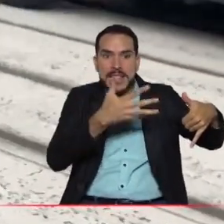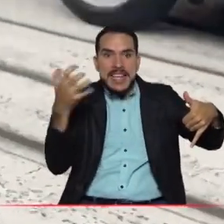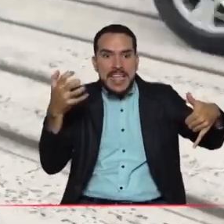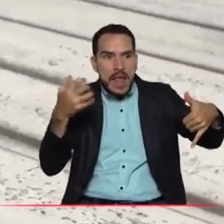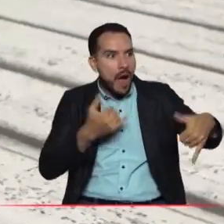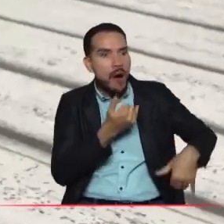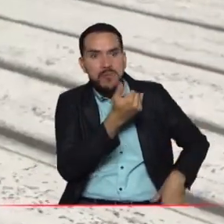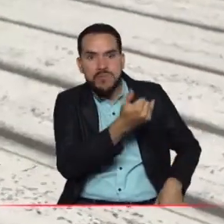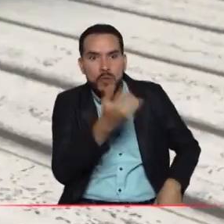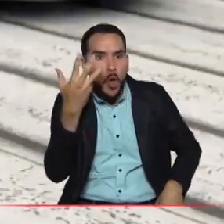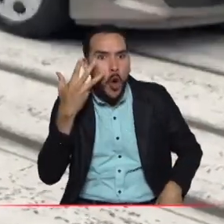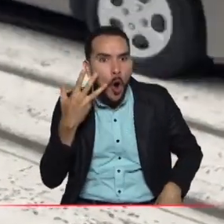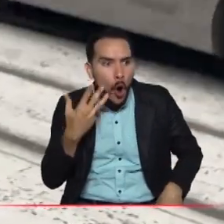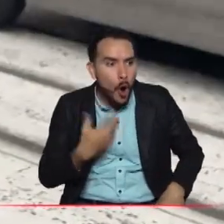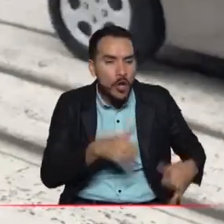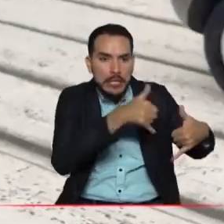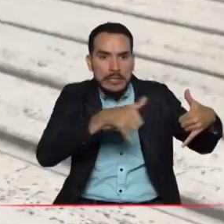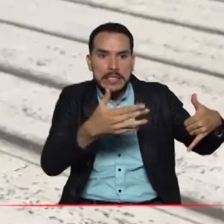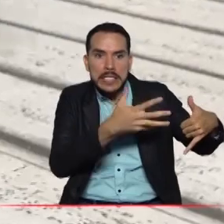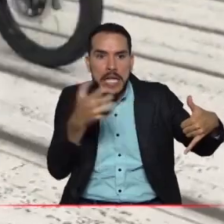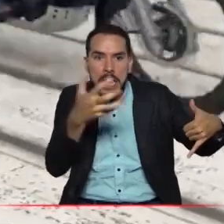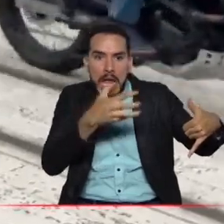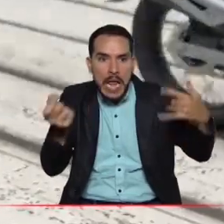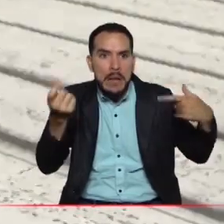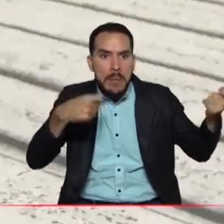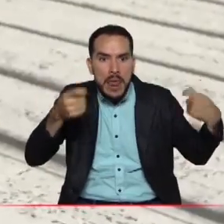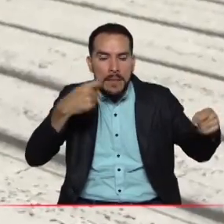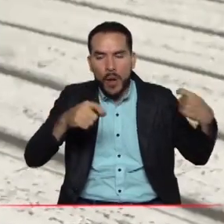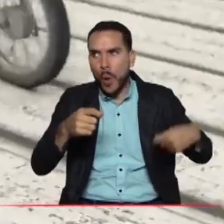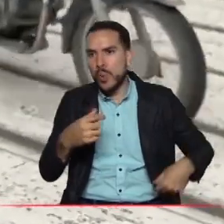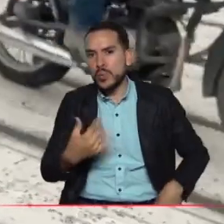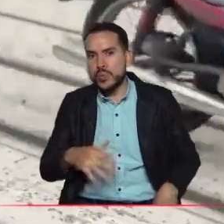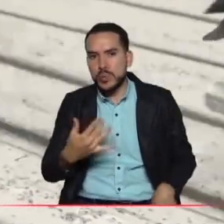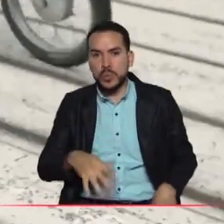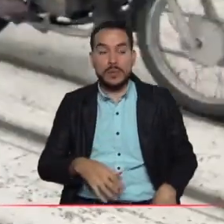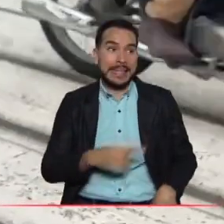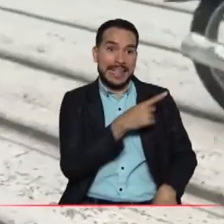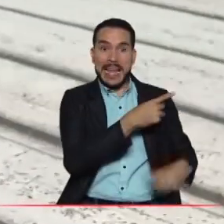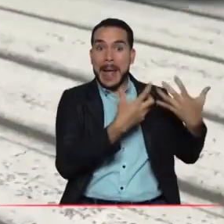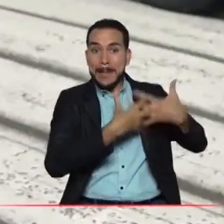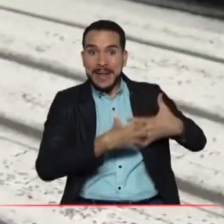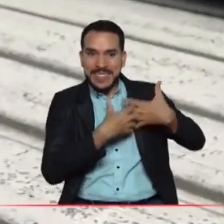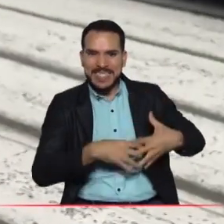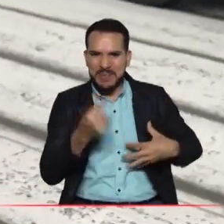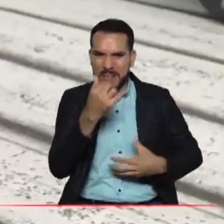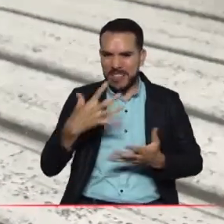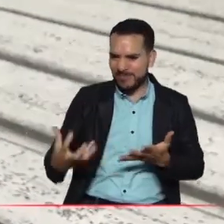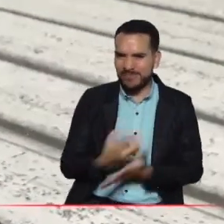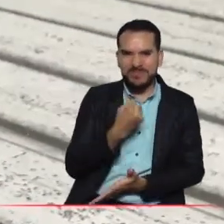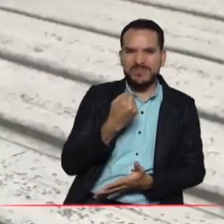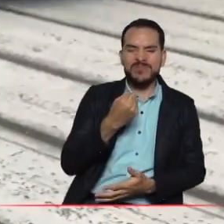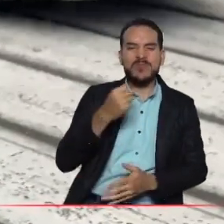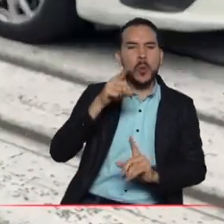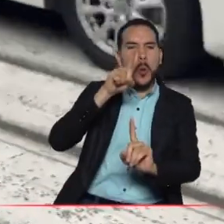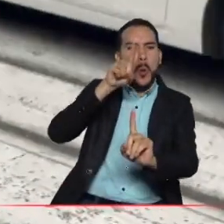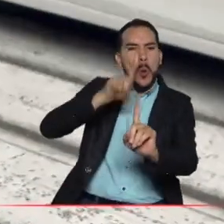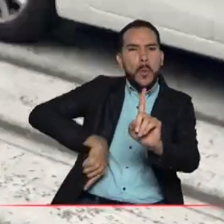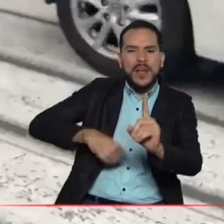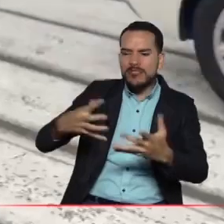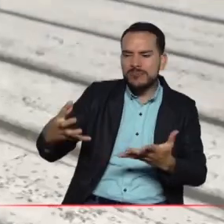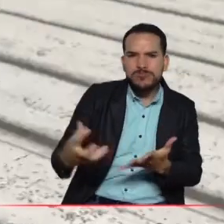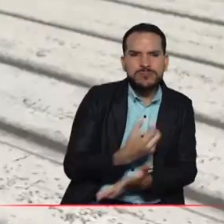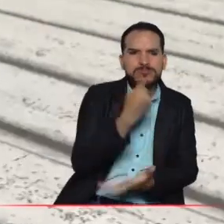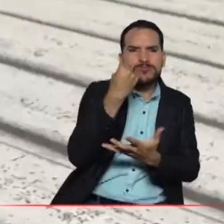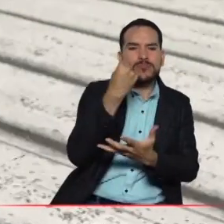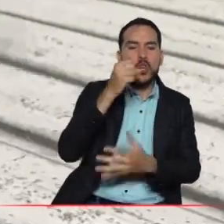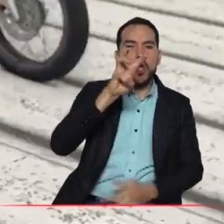Esta fábrica clandestina recibía ganancias aproximadamente de 80 millones de pesos mensuales. Esta acción